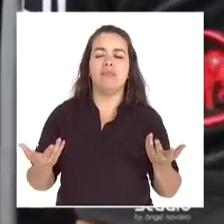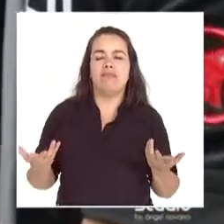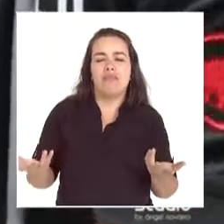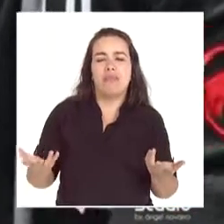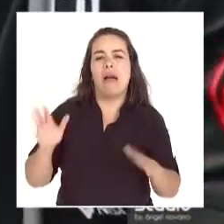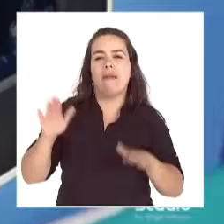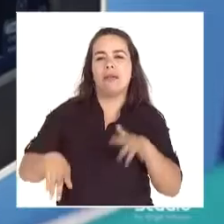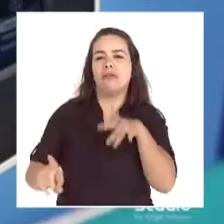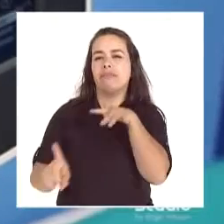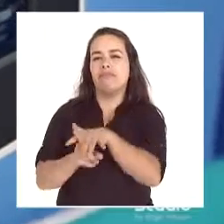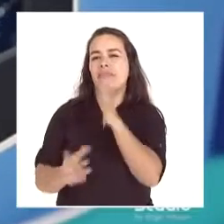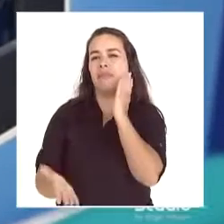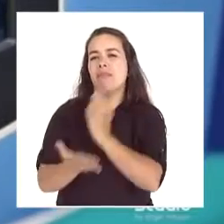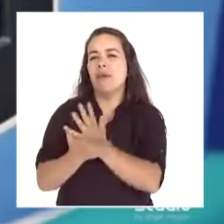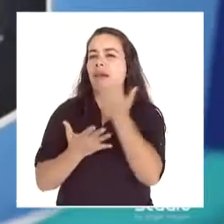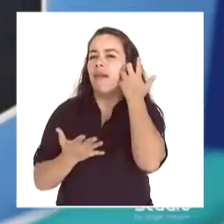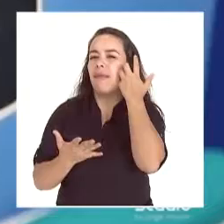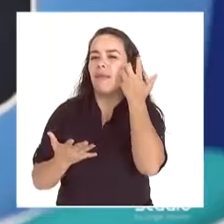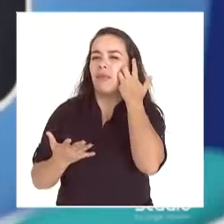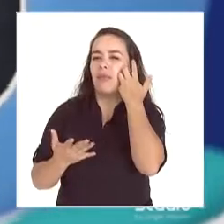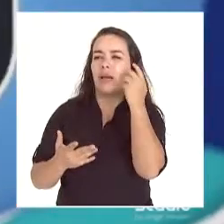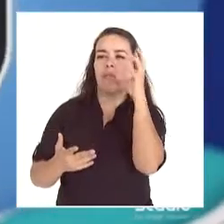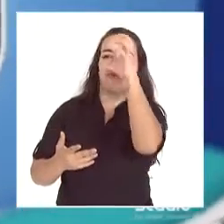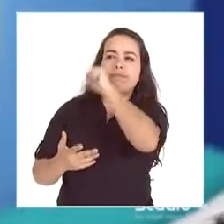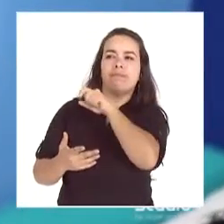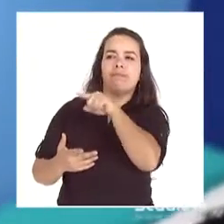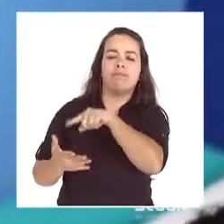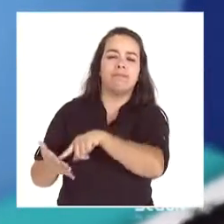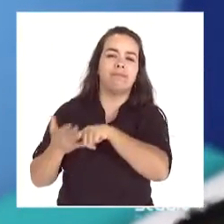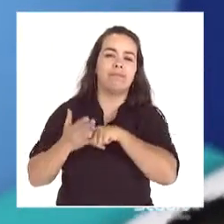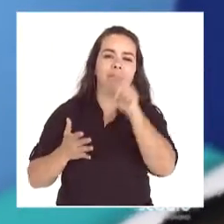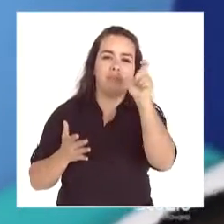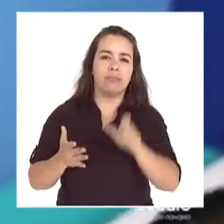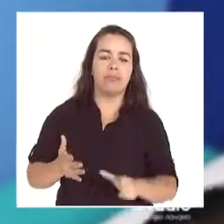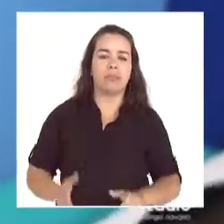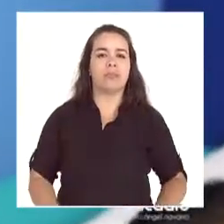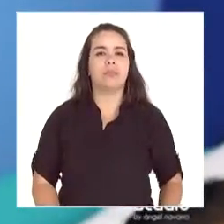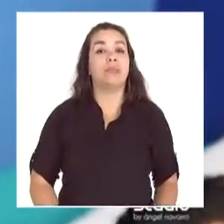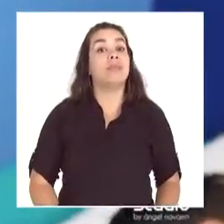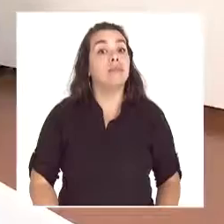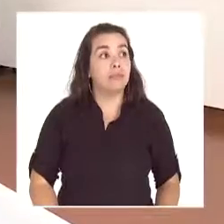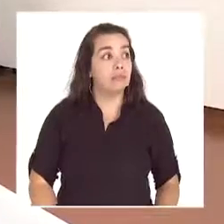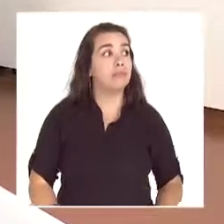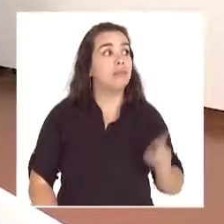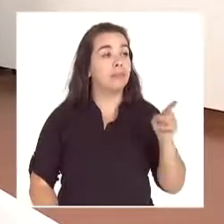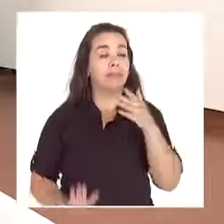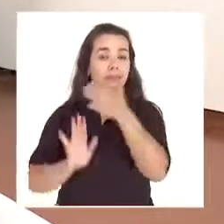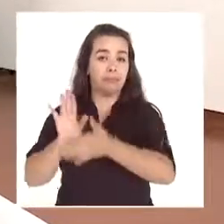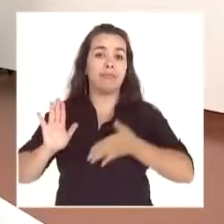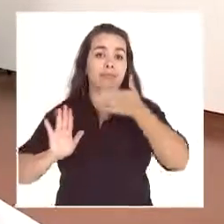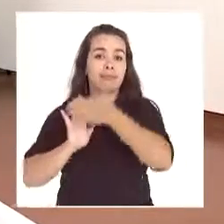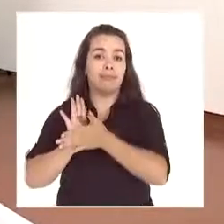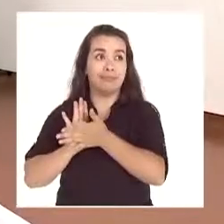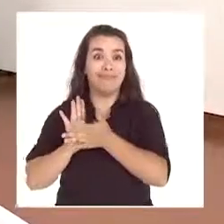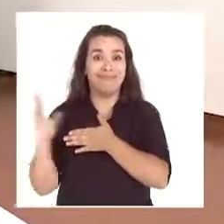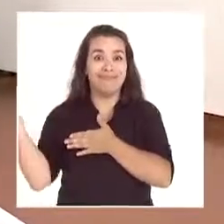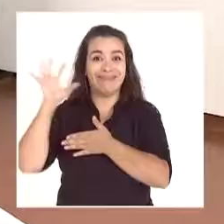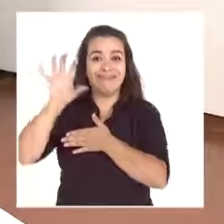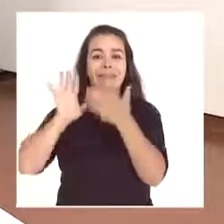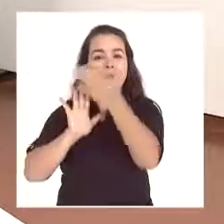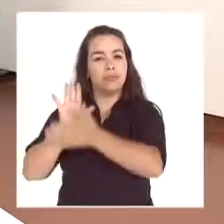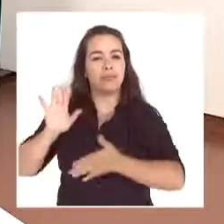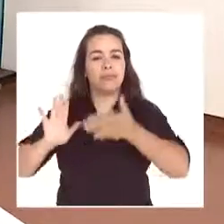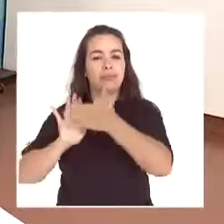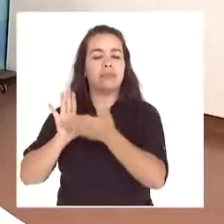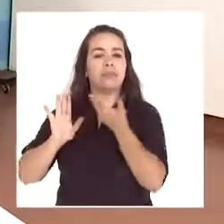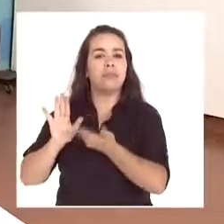cardiovascular puede estar causando en un paciente. Ahí están haciendo un ecocardiograma. Este sería un ecocardiograma y lo